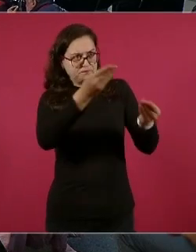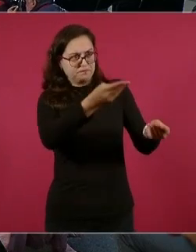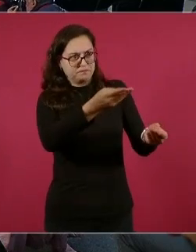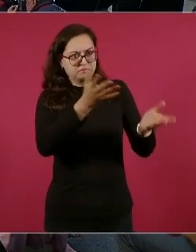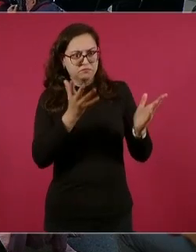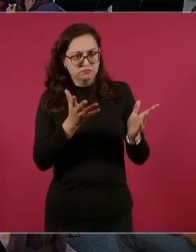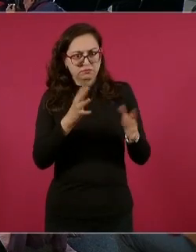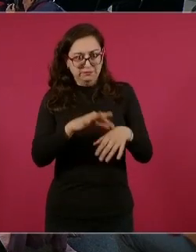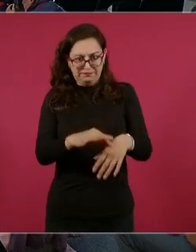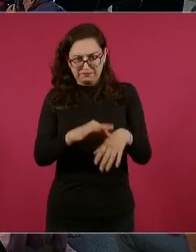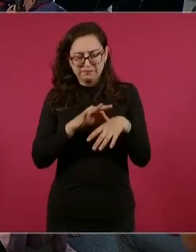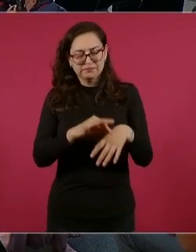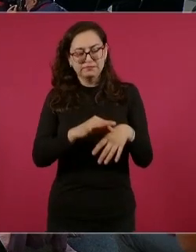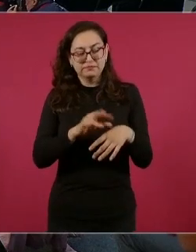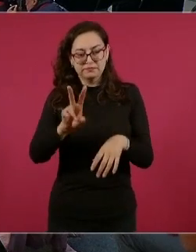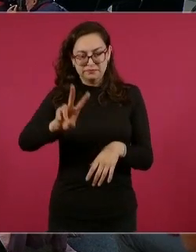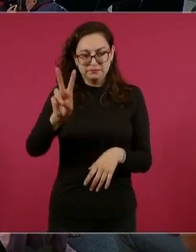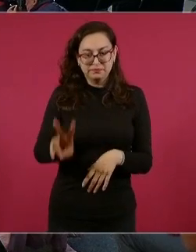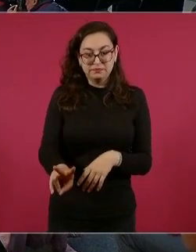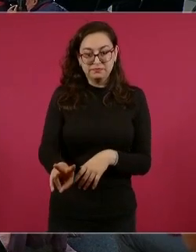de la realidad.